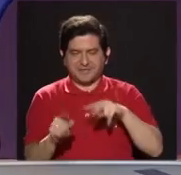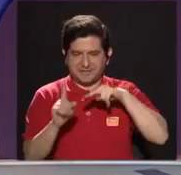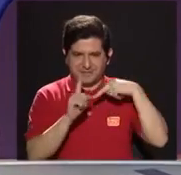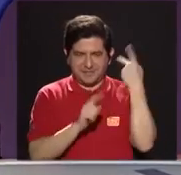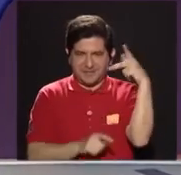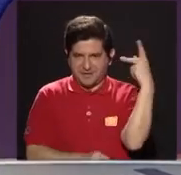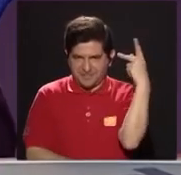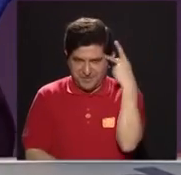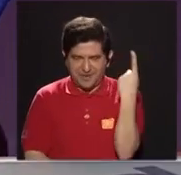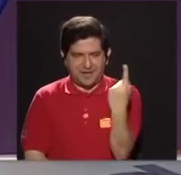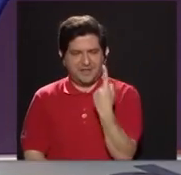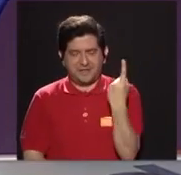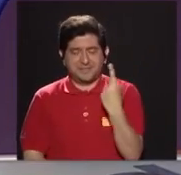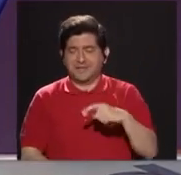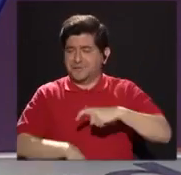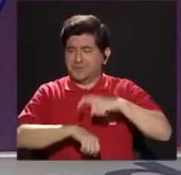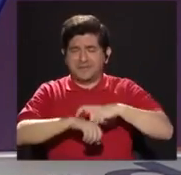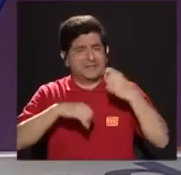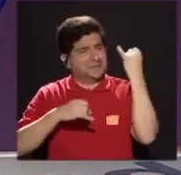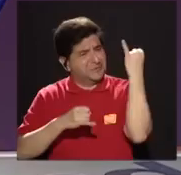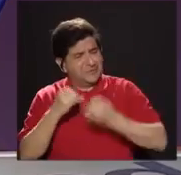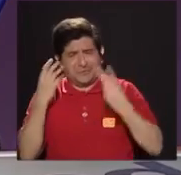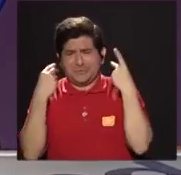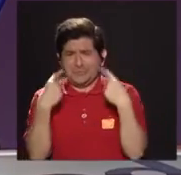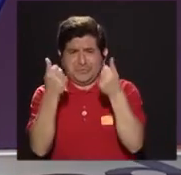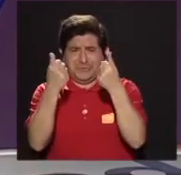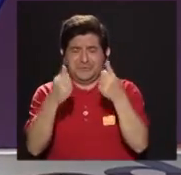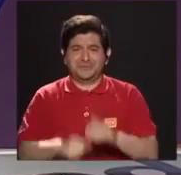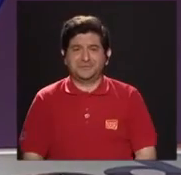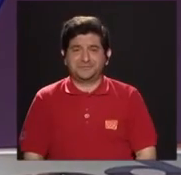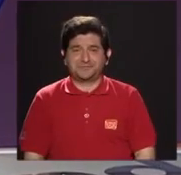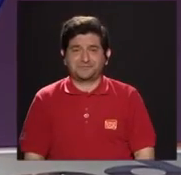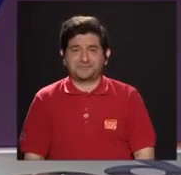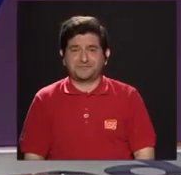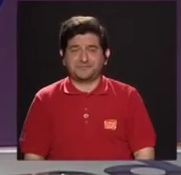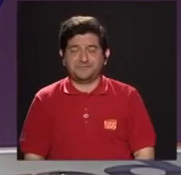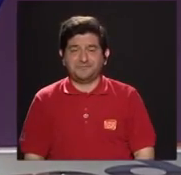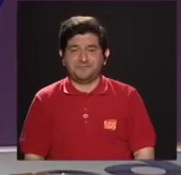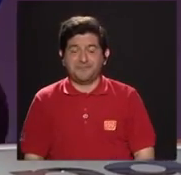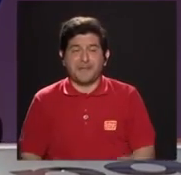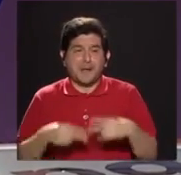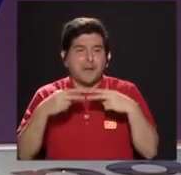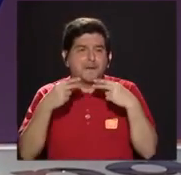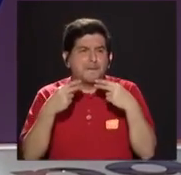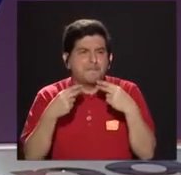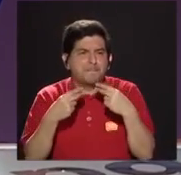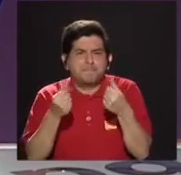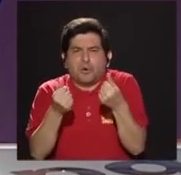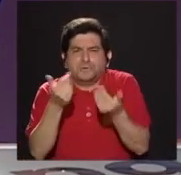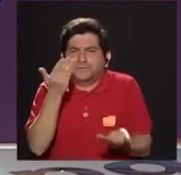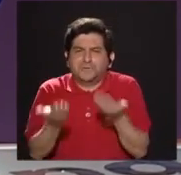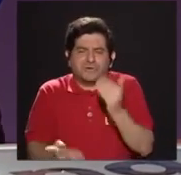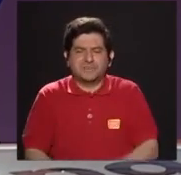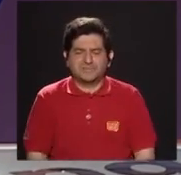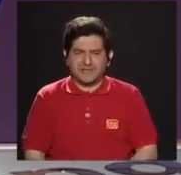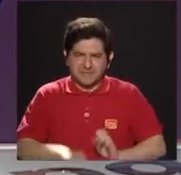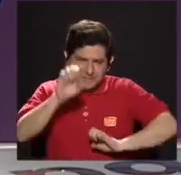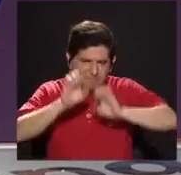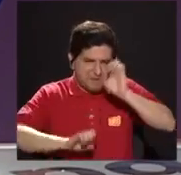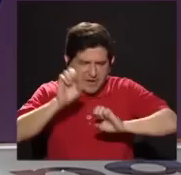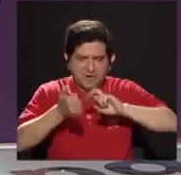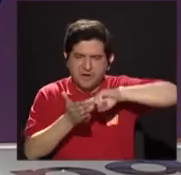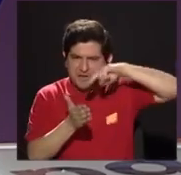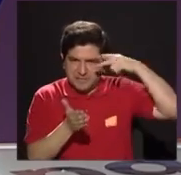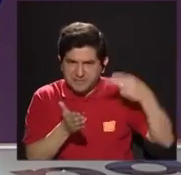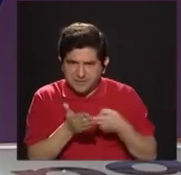Miradas Políticas. Como siempre, se nos fue el tiempo en carrera. Es muy pronto para tener, digamos, mayores valoraciones sobre lo que